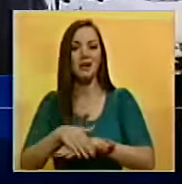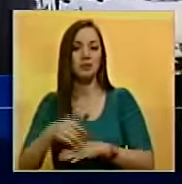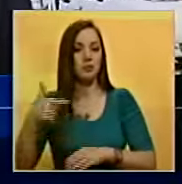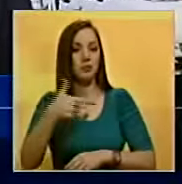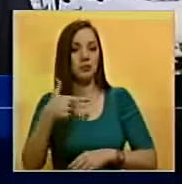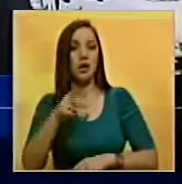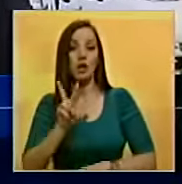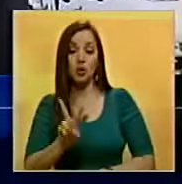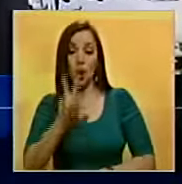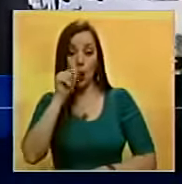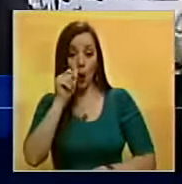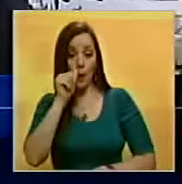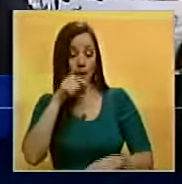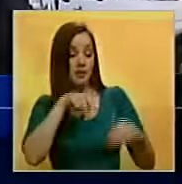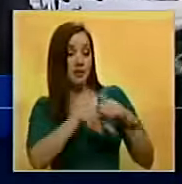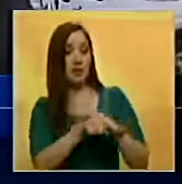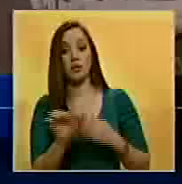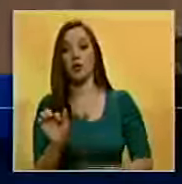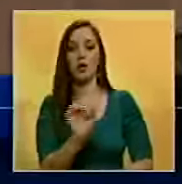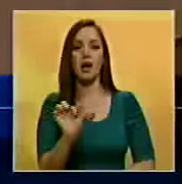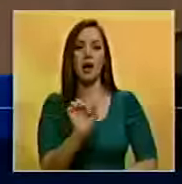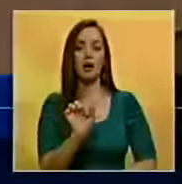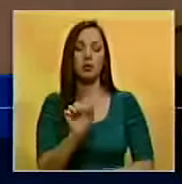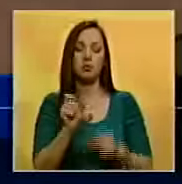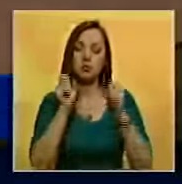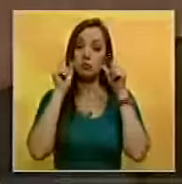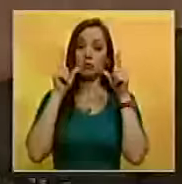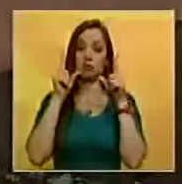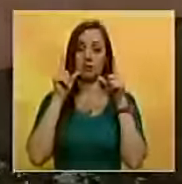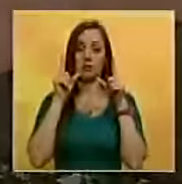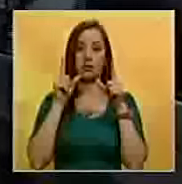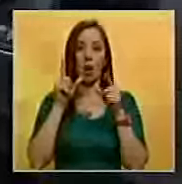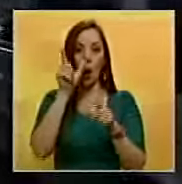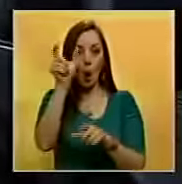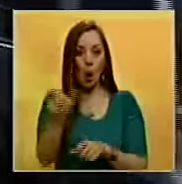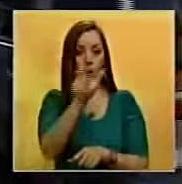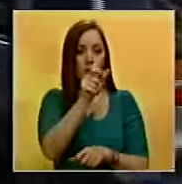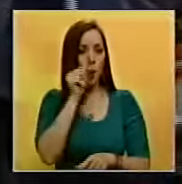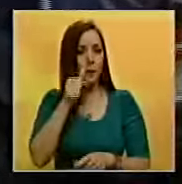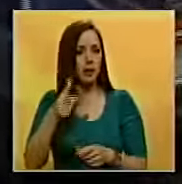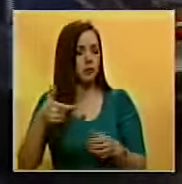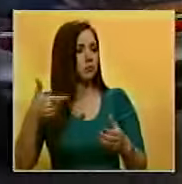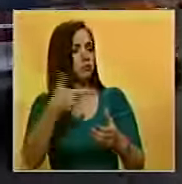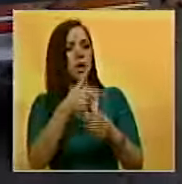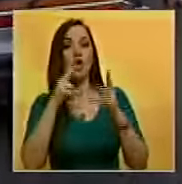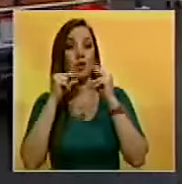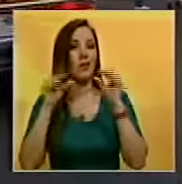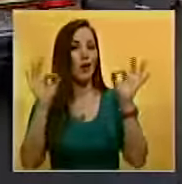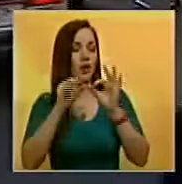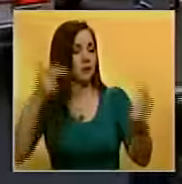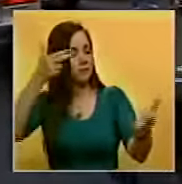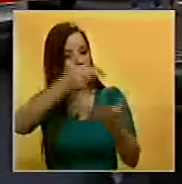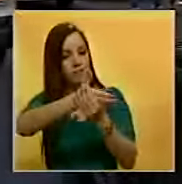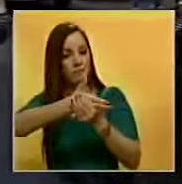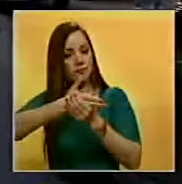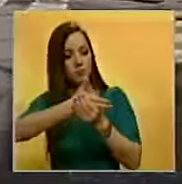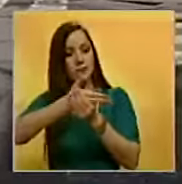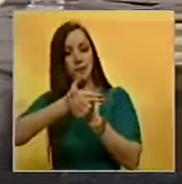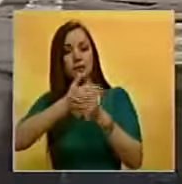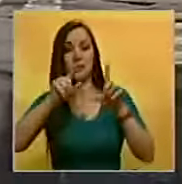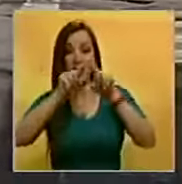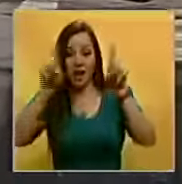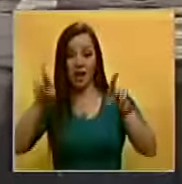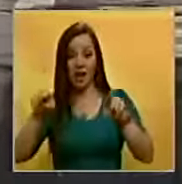crimen. Dos hombres que estaban dentro de un carro fueron sorprendidos por pistoleros, que sin mediar palabra abrieron fuego contra el parabrisas